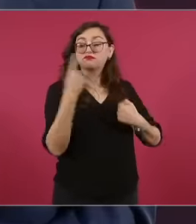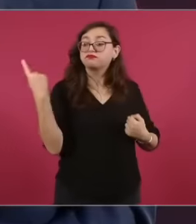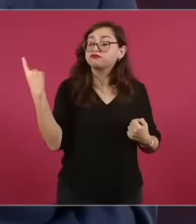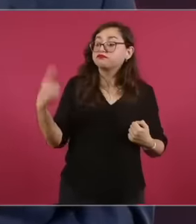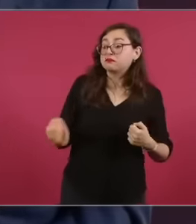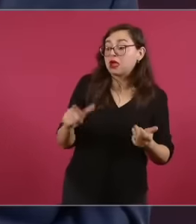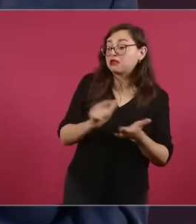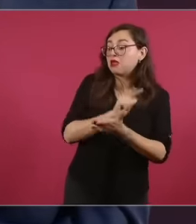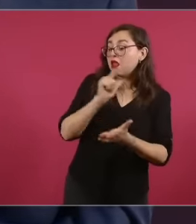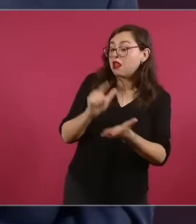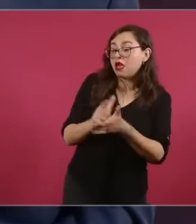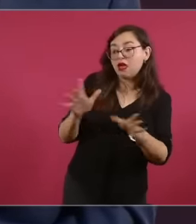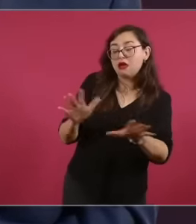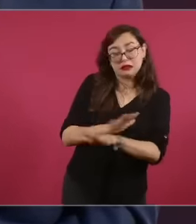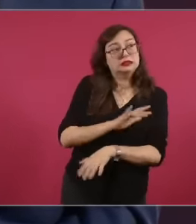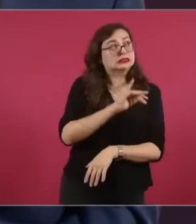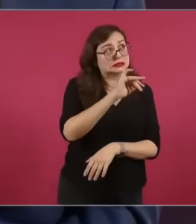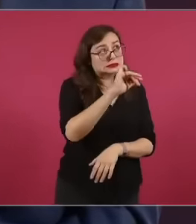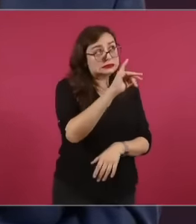porque